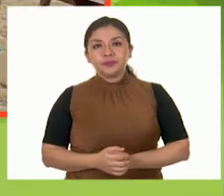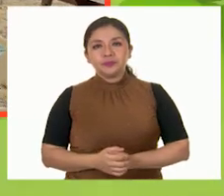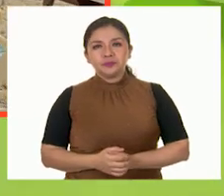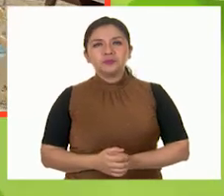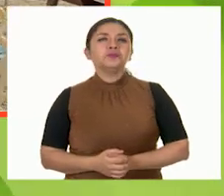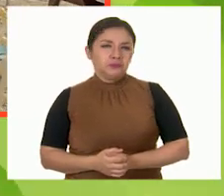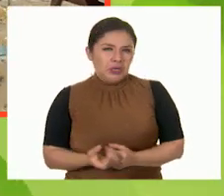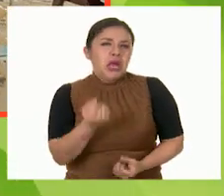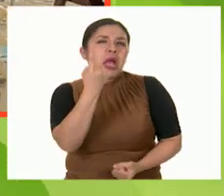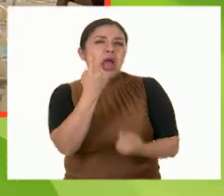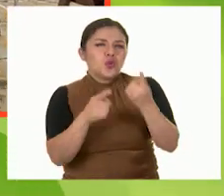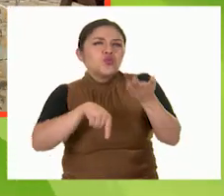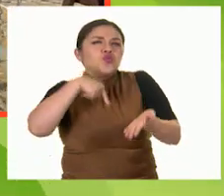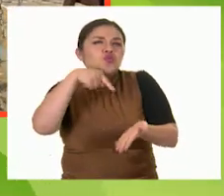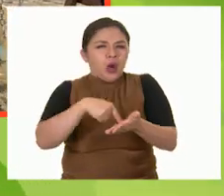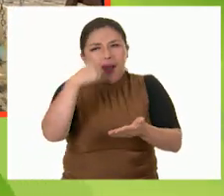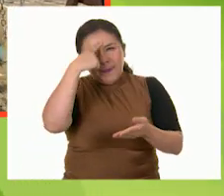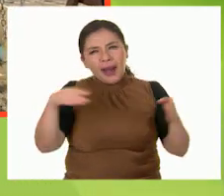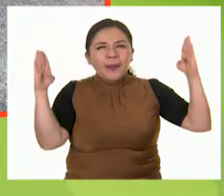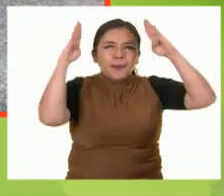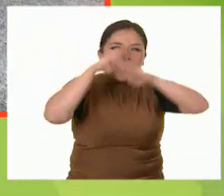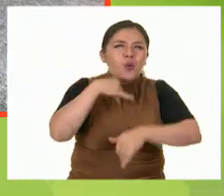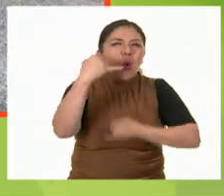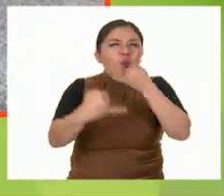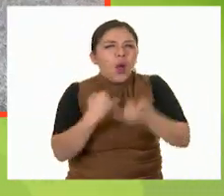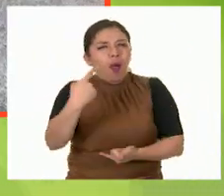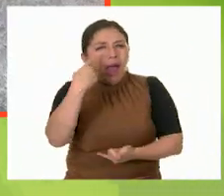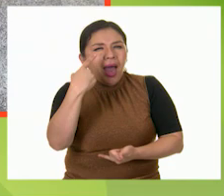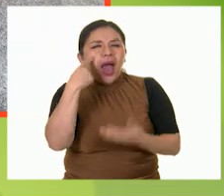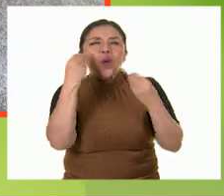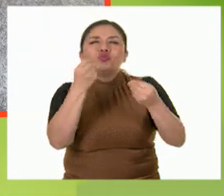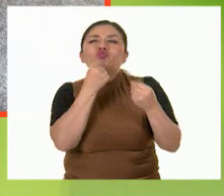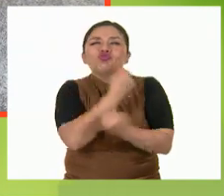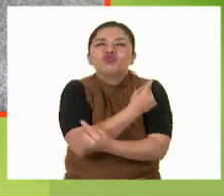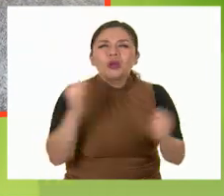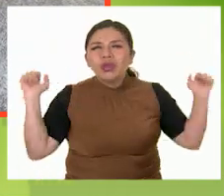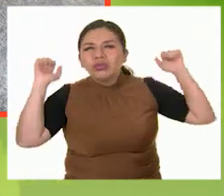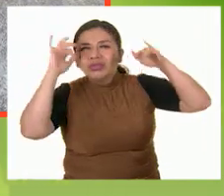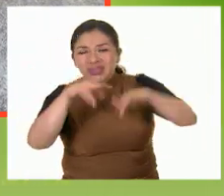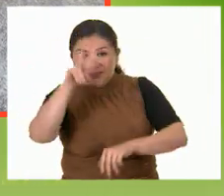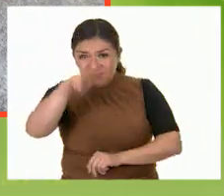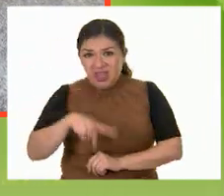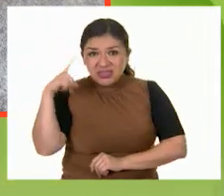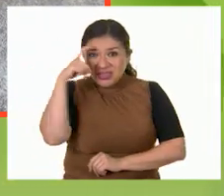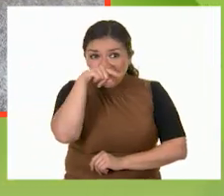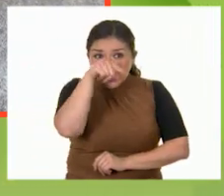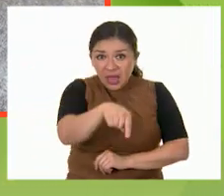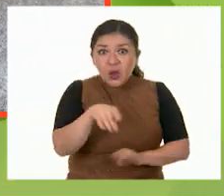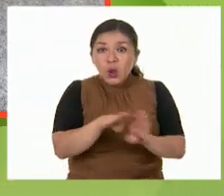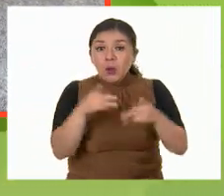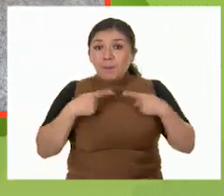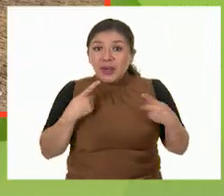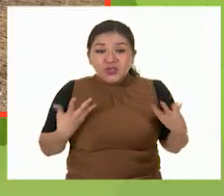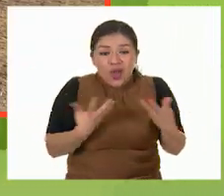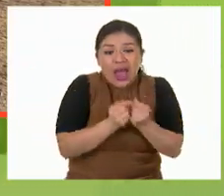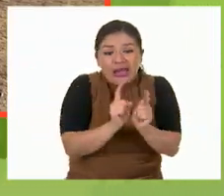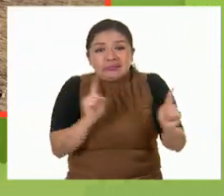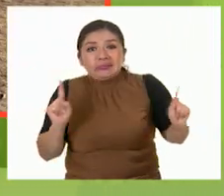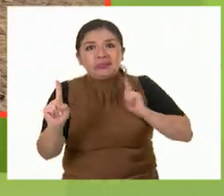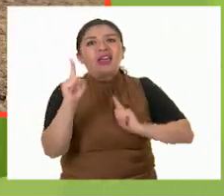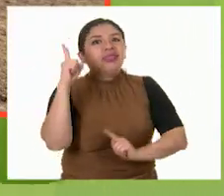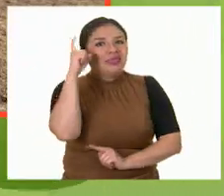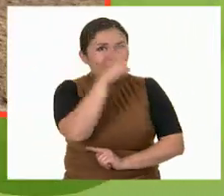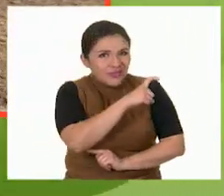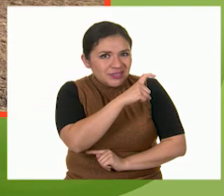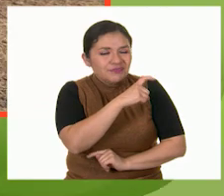En algunos espacios recreativos, los juegos suelen estar muy concurridos y se dificulta mantener la distancia social. También